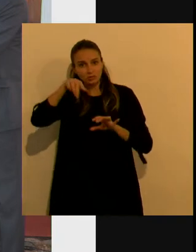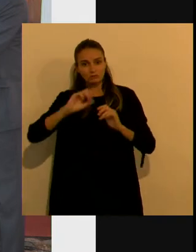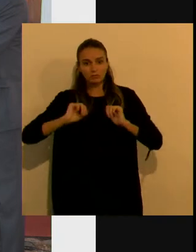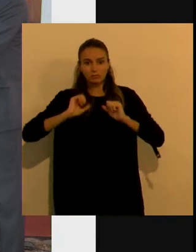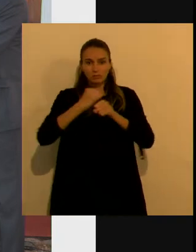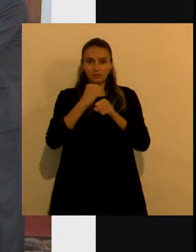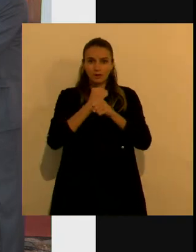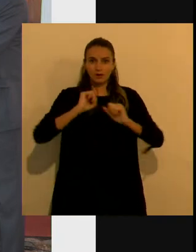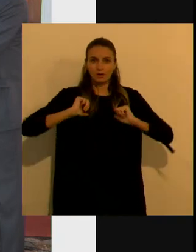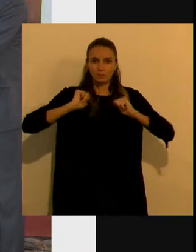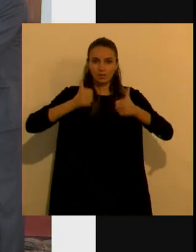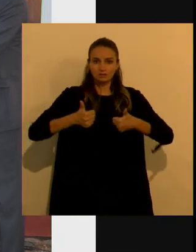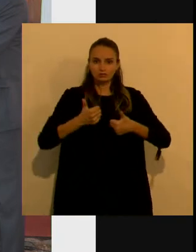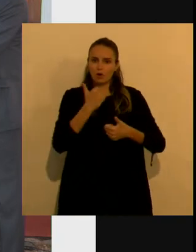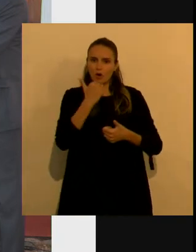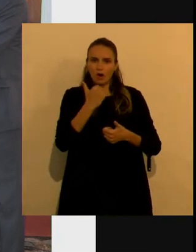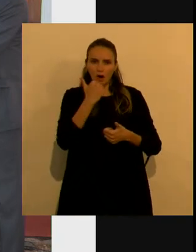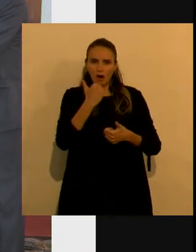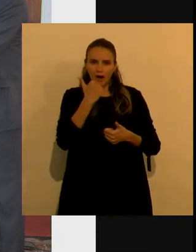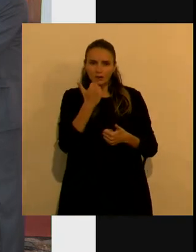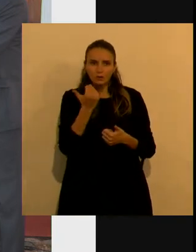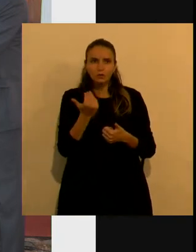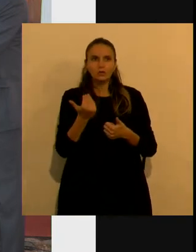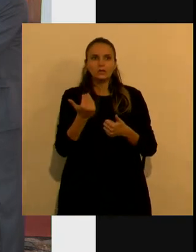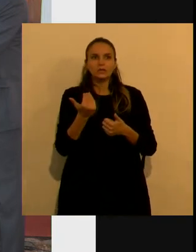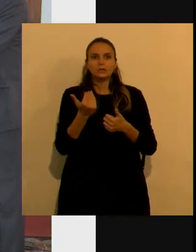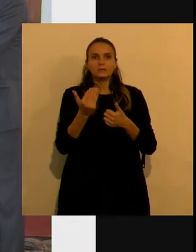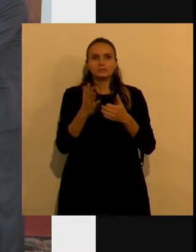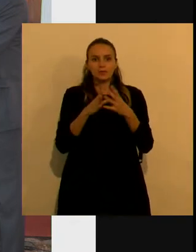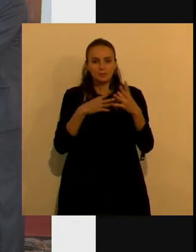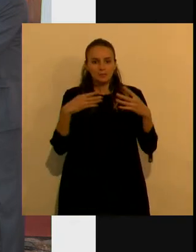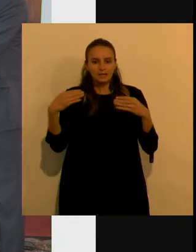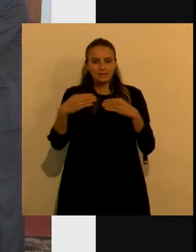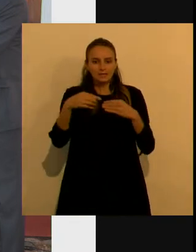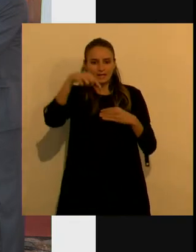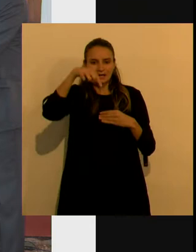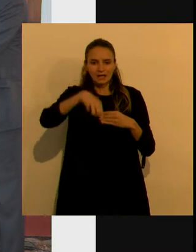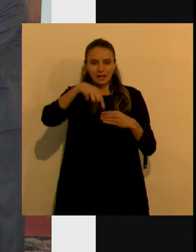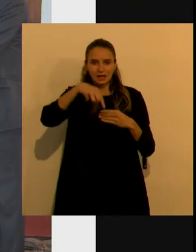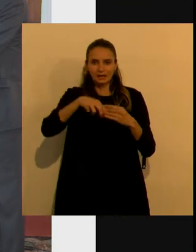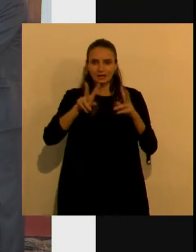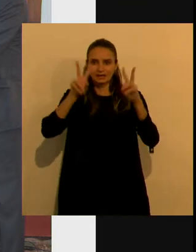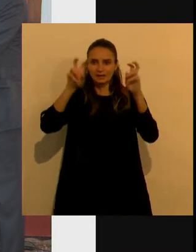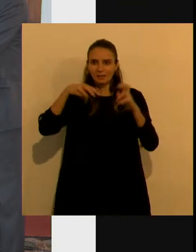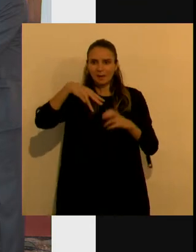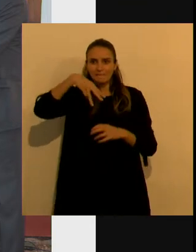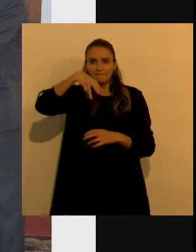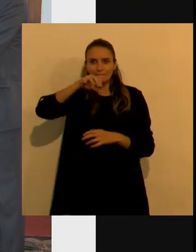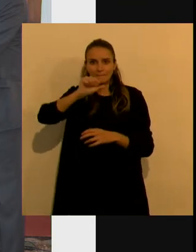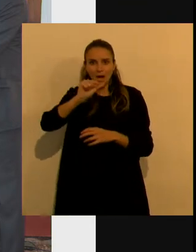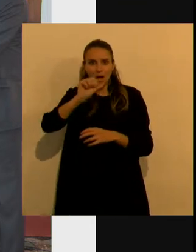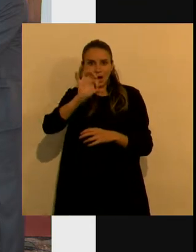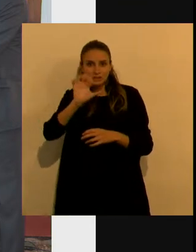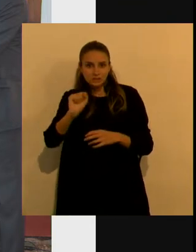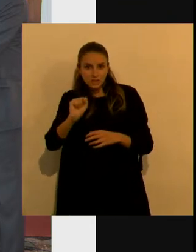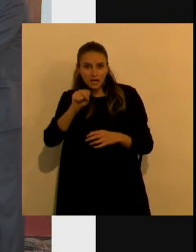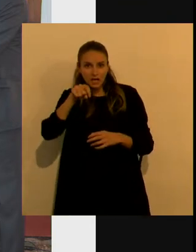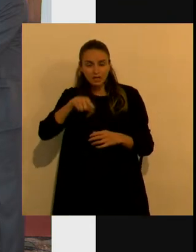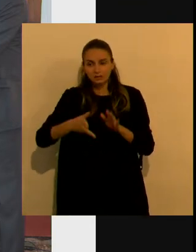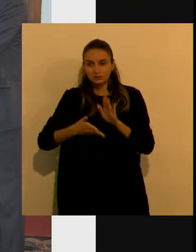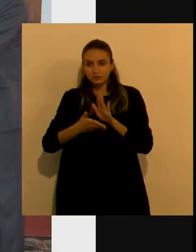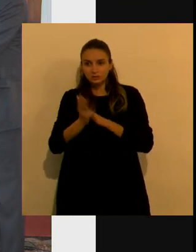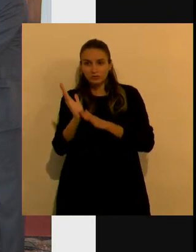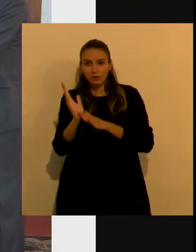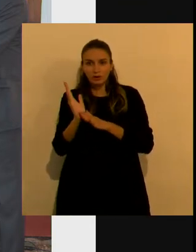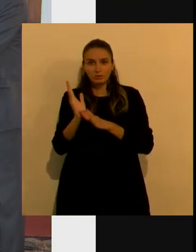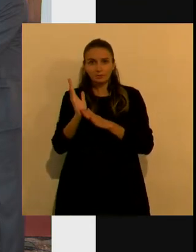espectrógrafo de masa que voló en el 98 en la estación espacial, en un transbordador, y luego ya se planeó